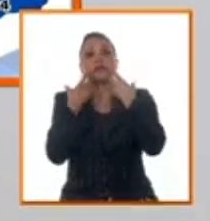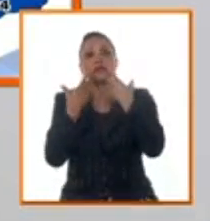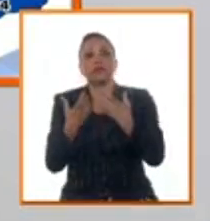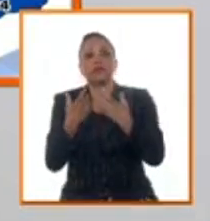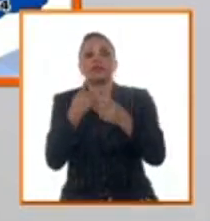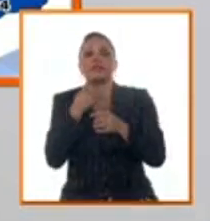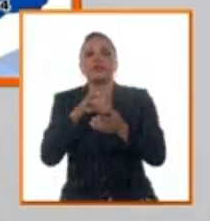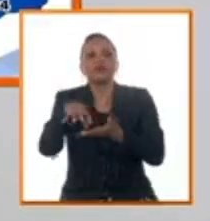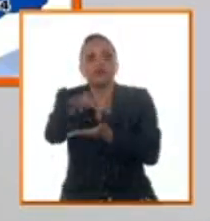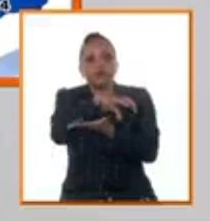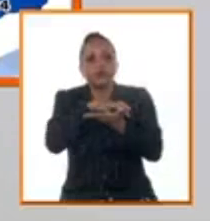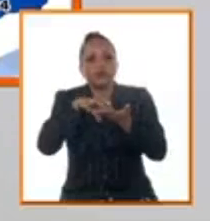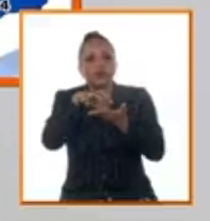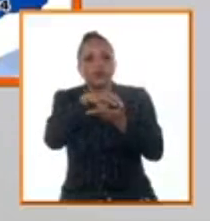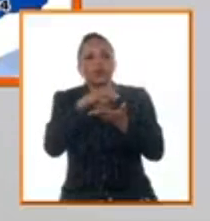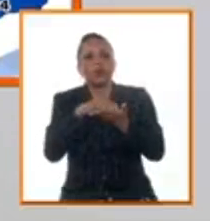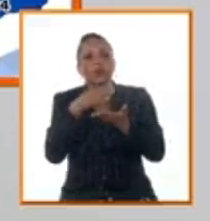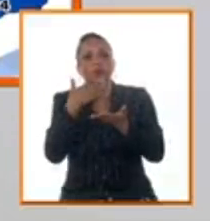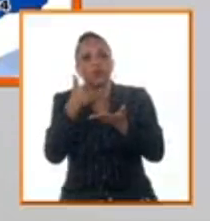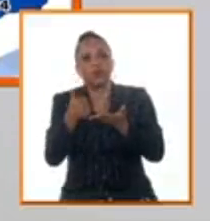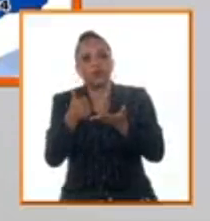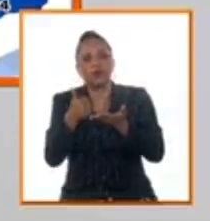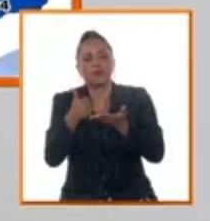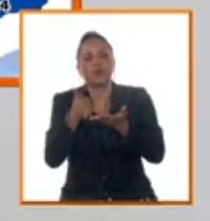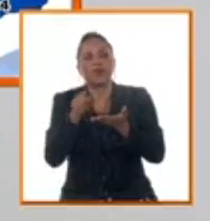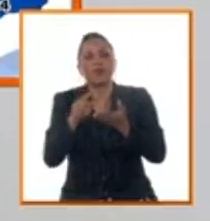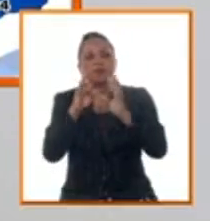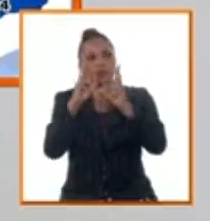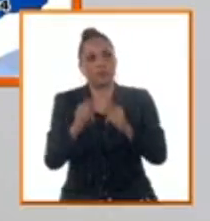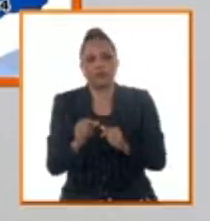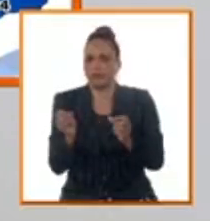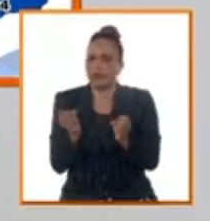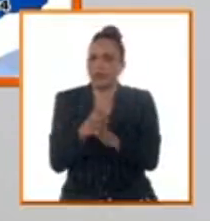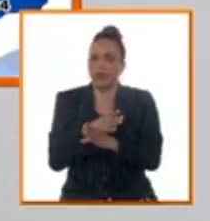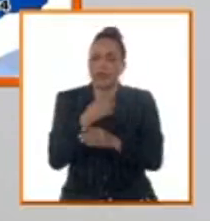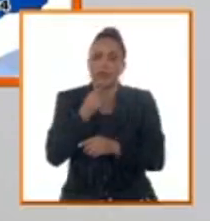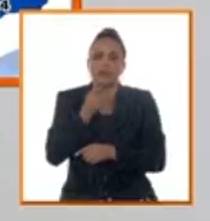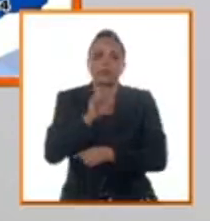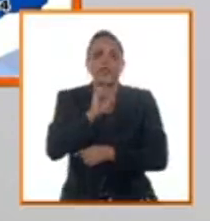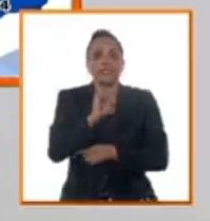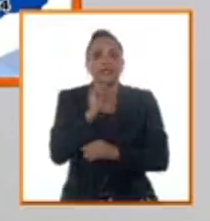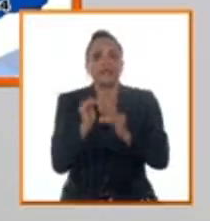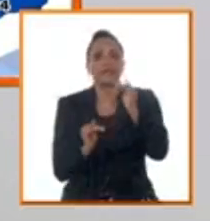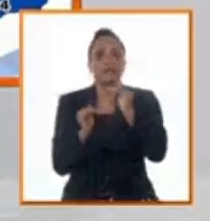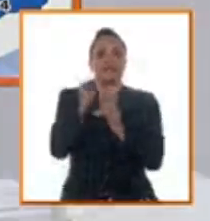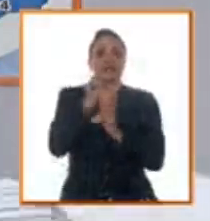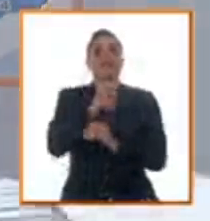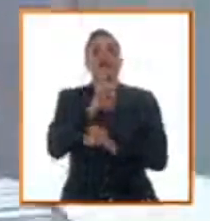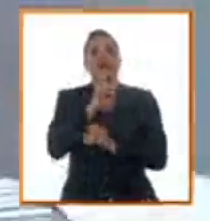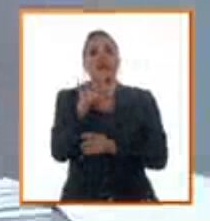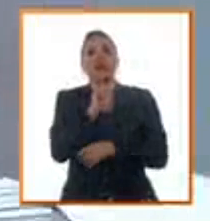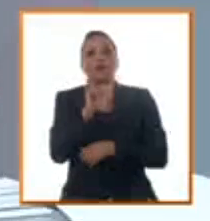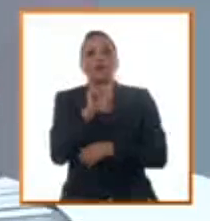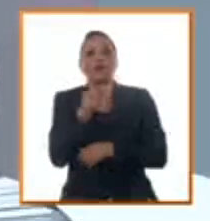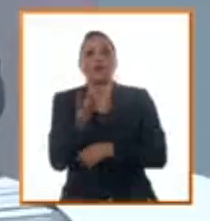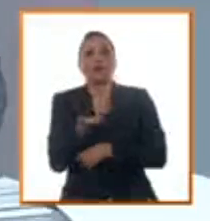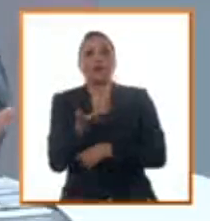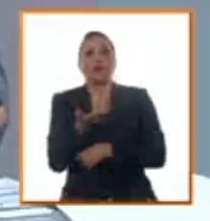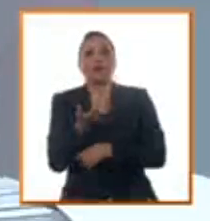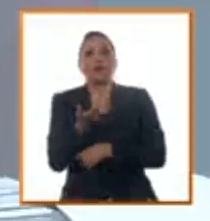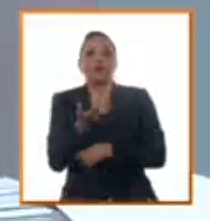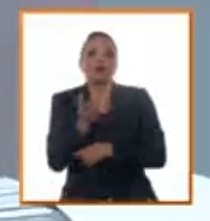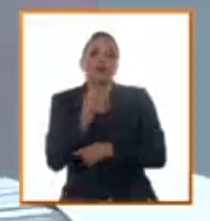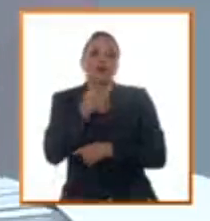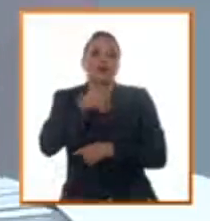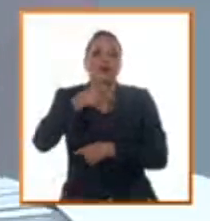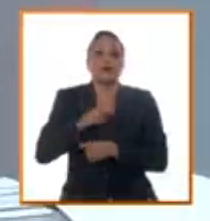que se ubican abajo de nuestros embalses. Y eso es un dato claro. O sea, si este volumen de agua también hubiese circulado abajo de los embalses por no